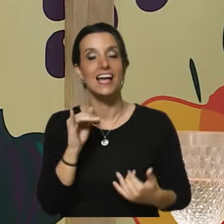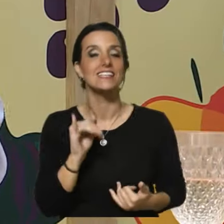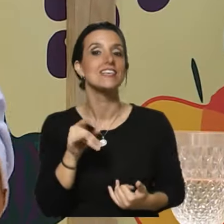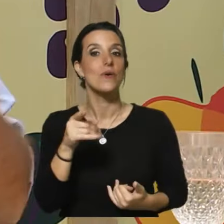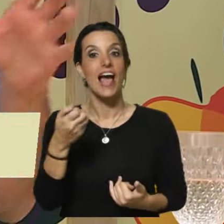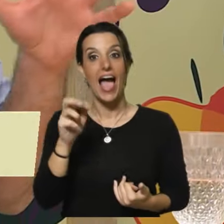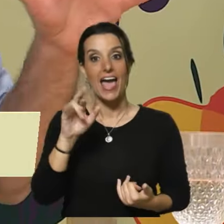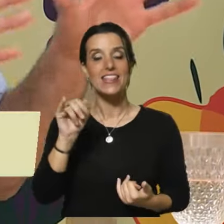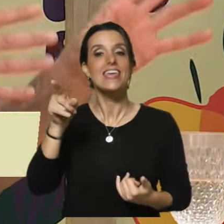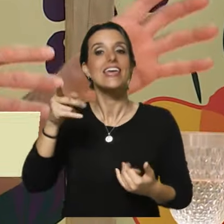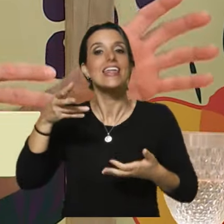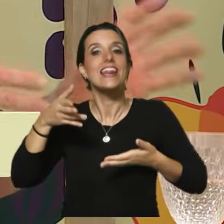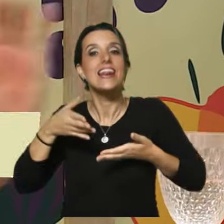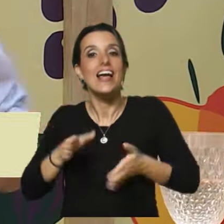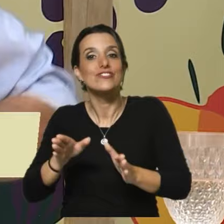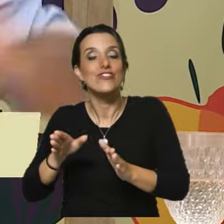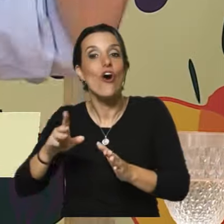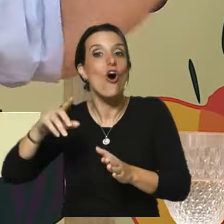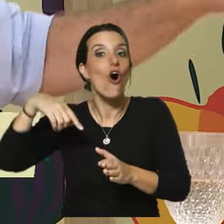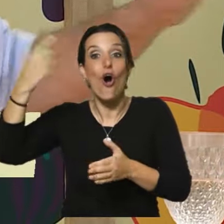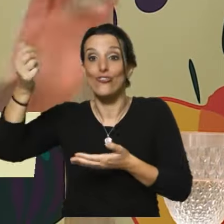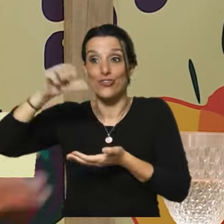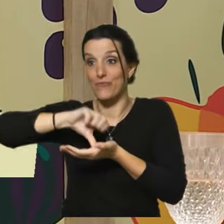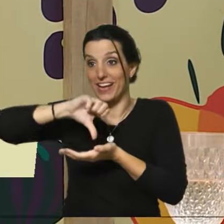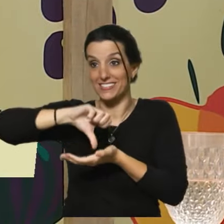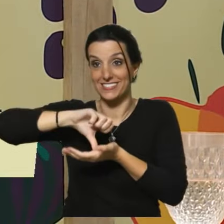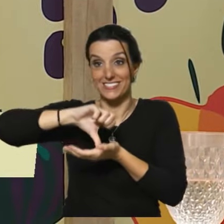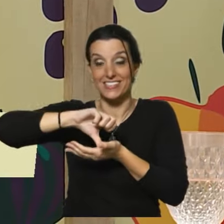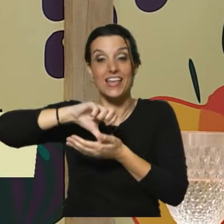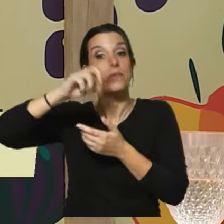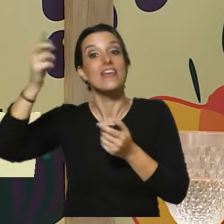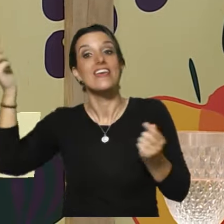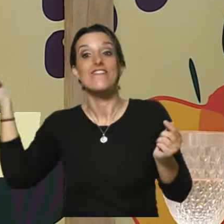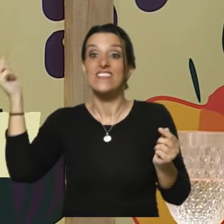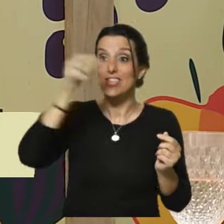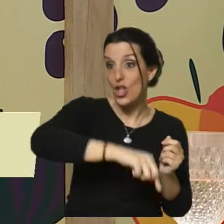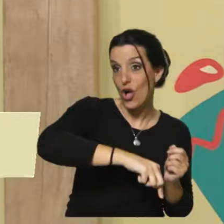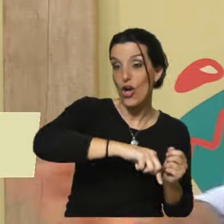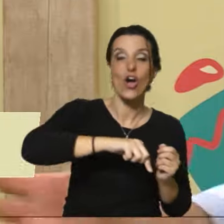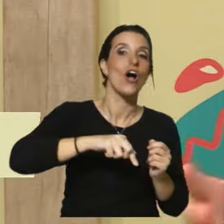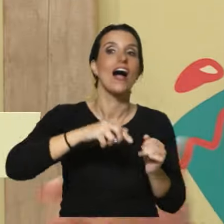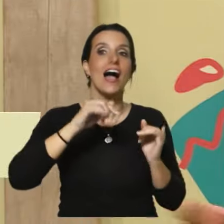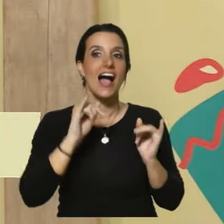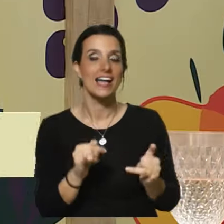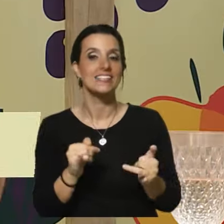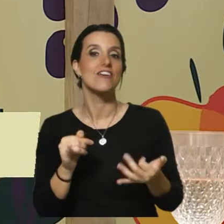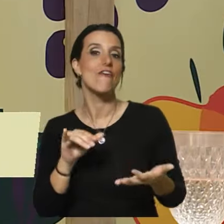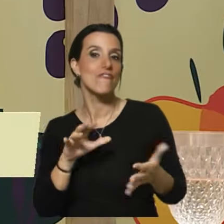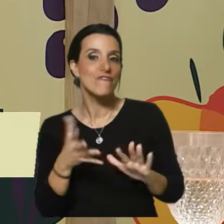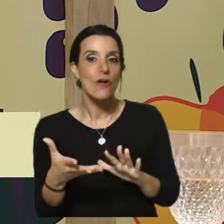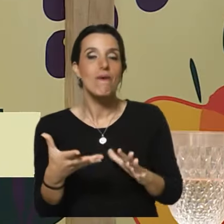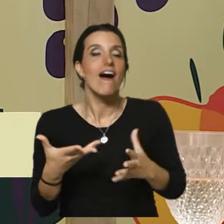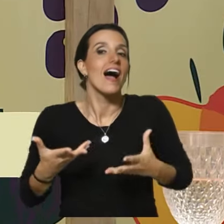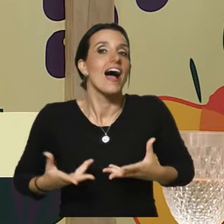González nació en una parte del mundo del otro lado del mundo después se vino al otro lado del mundo O sea que de alguna manera no